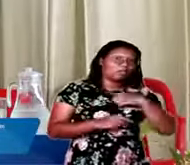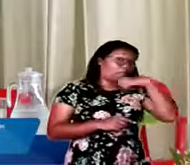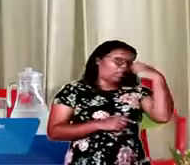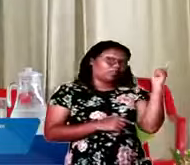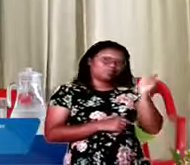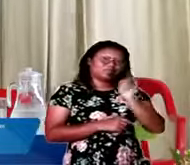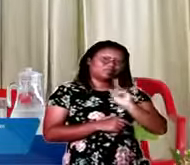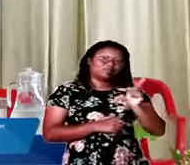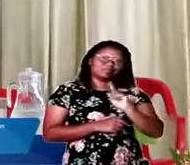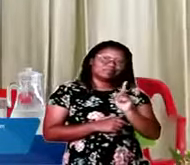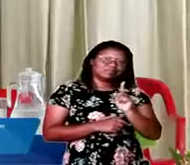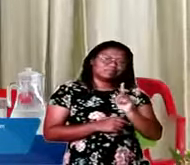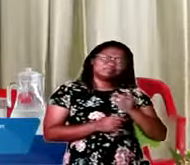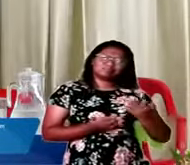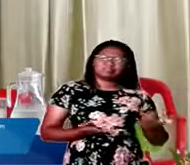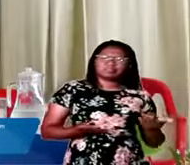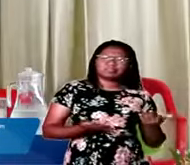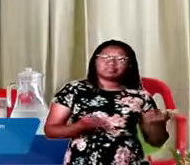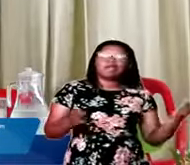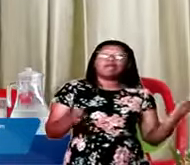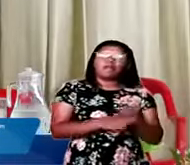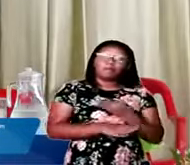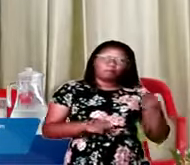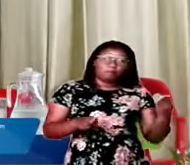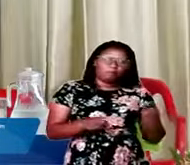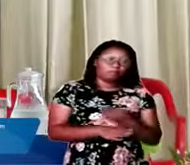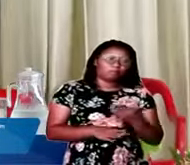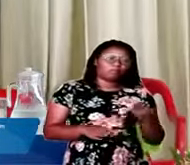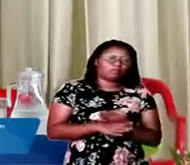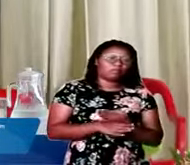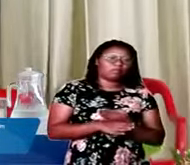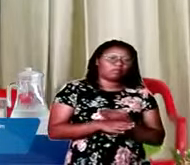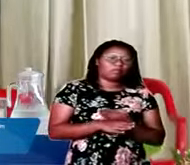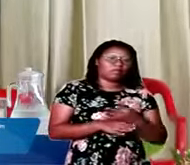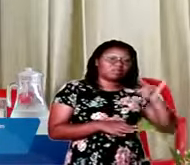El racismo es un problema diabólico.